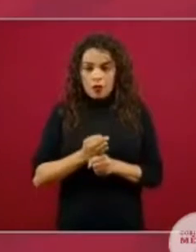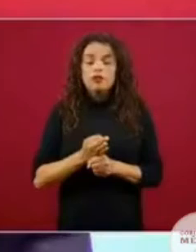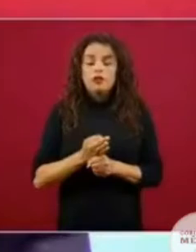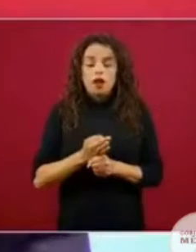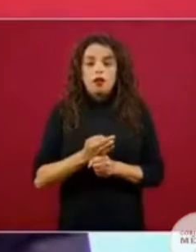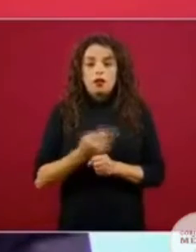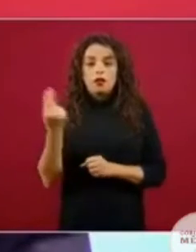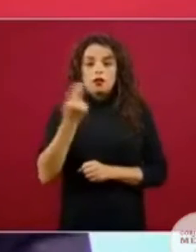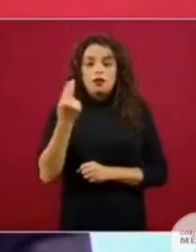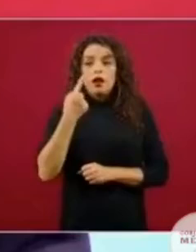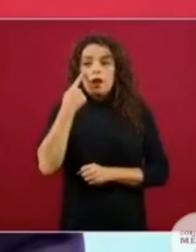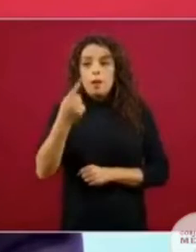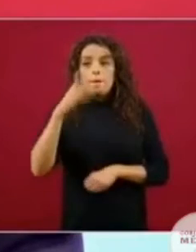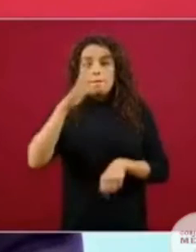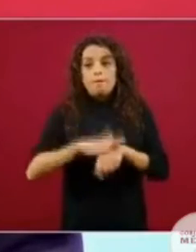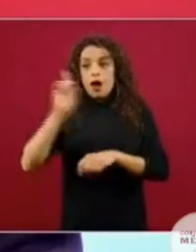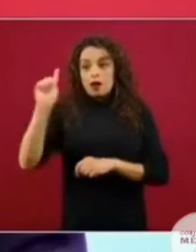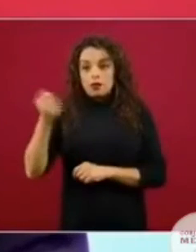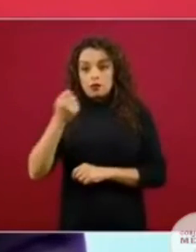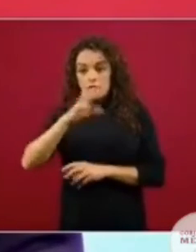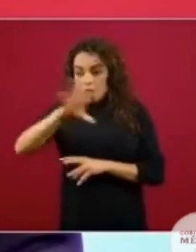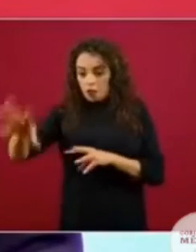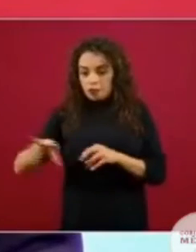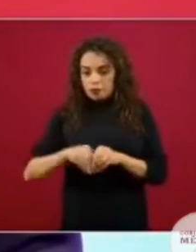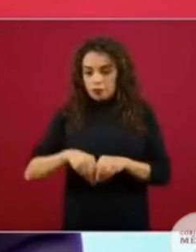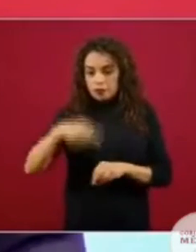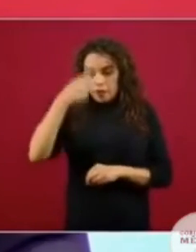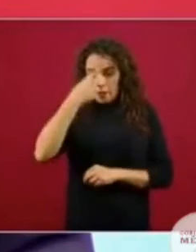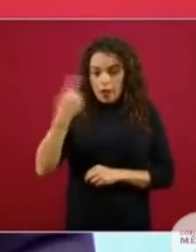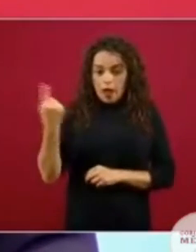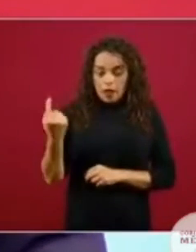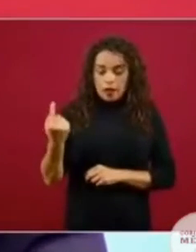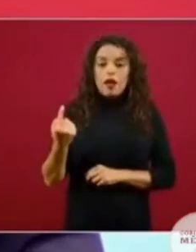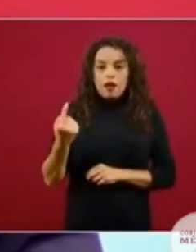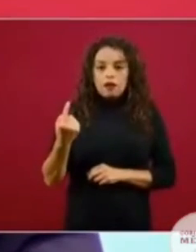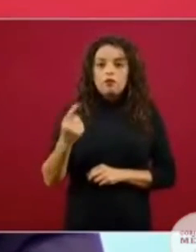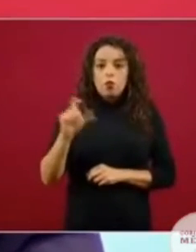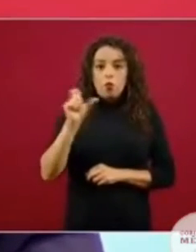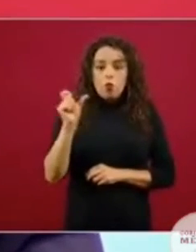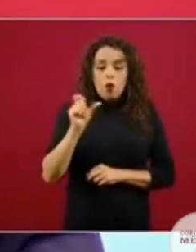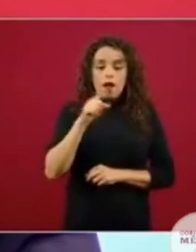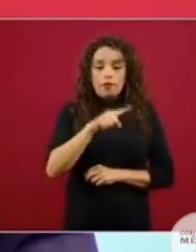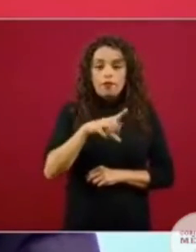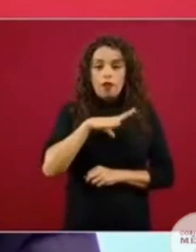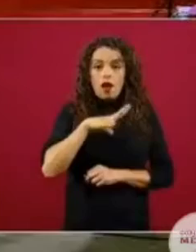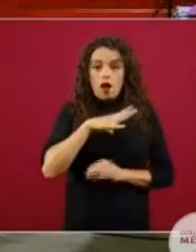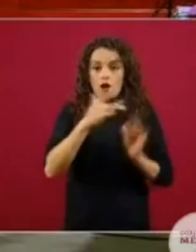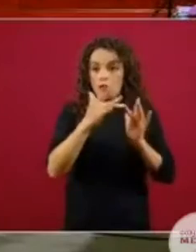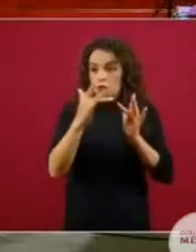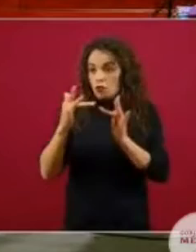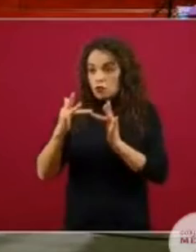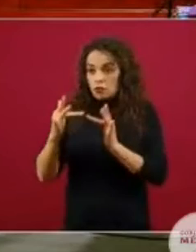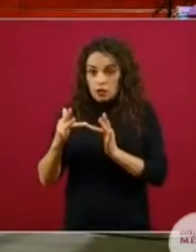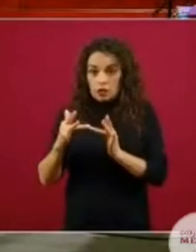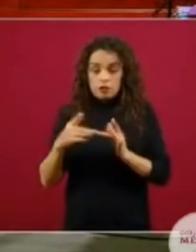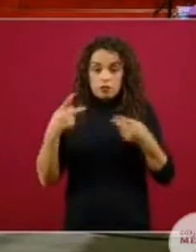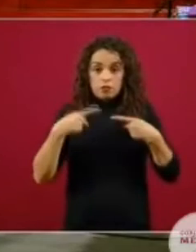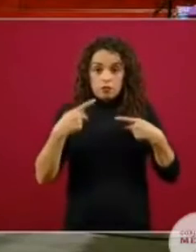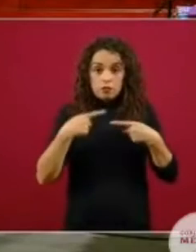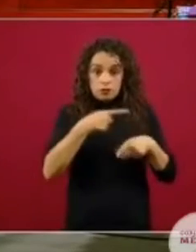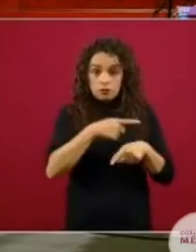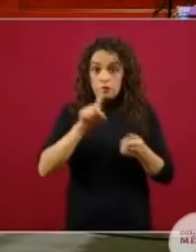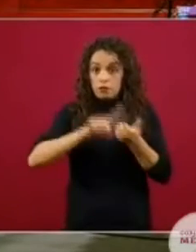tecnológico de rastreo de contactos esto lo que voy a permitir es que de manera voluntaria por supuesto